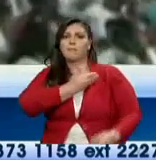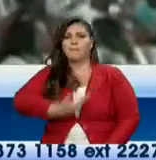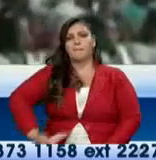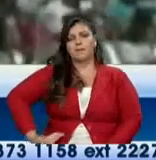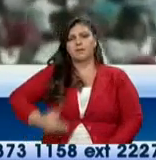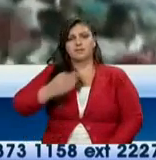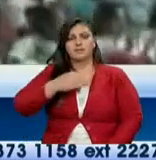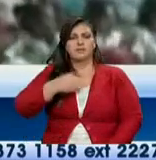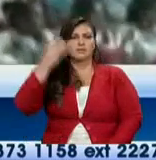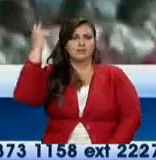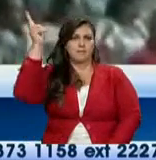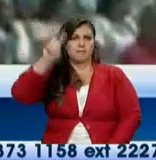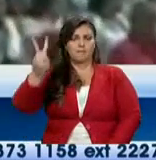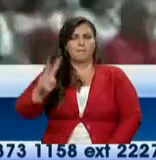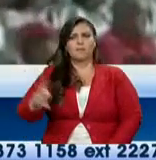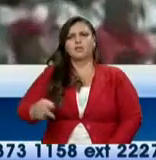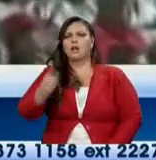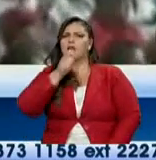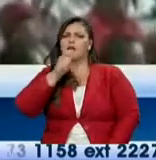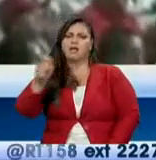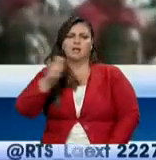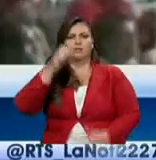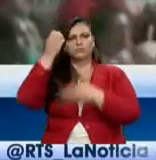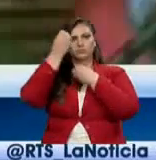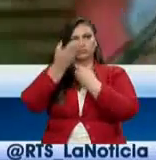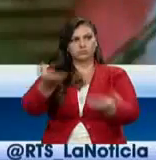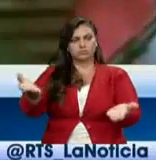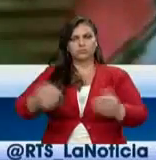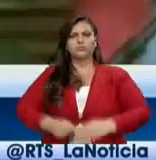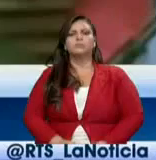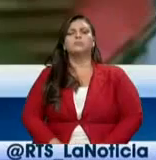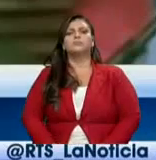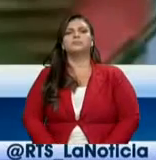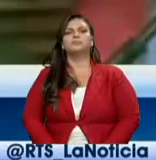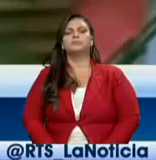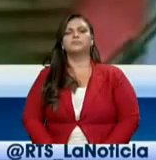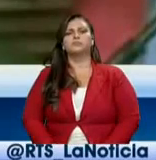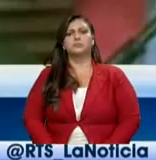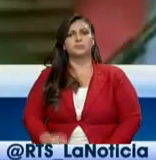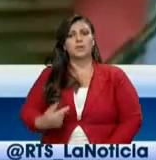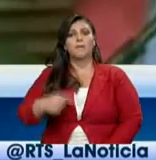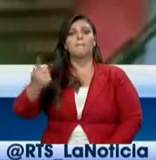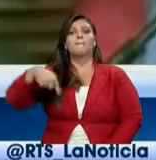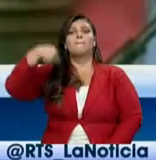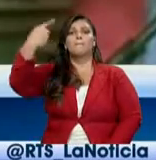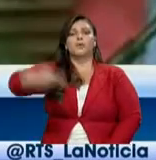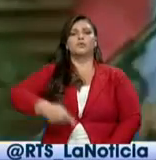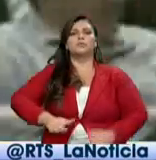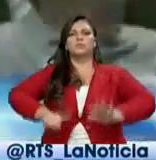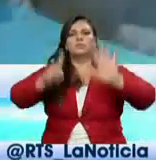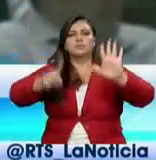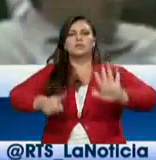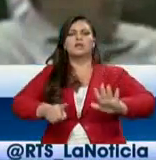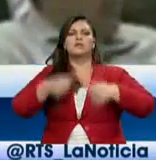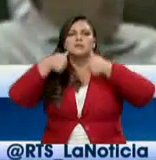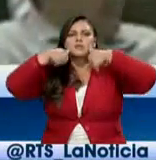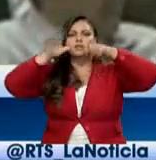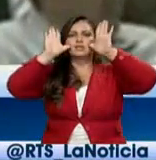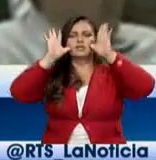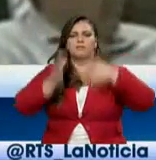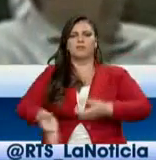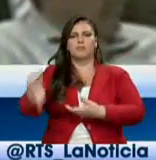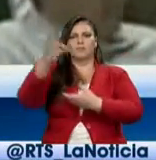podría entrar en su más turbia etapa si el oficialismo es derrotado el próximo 6 de diciembre, cuando se celebren las